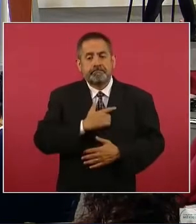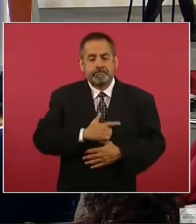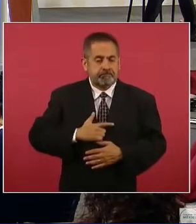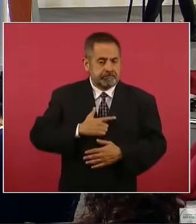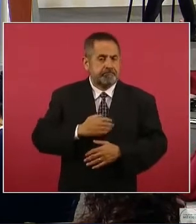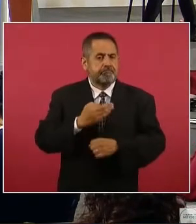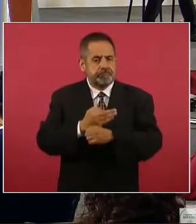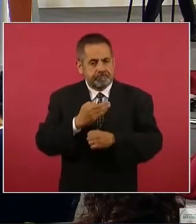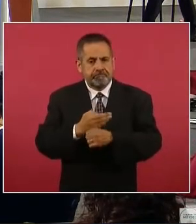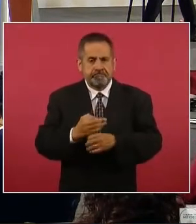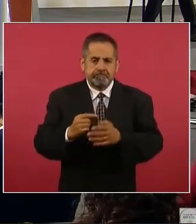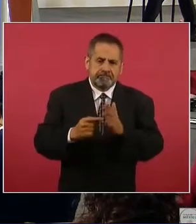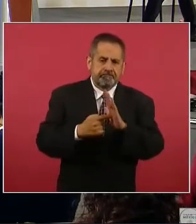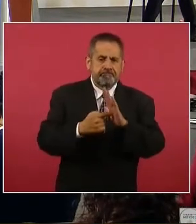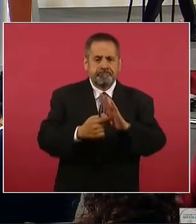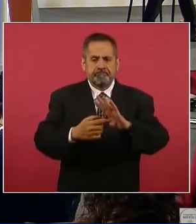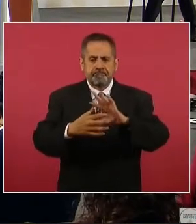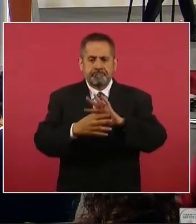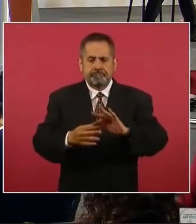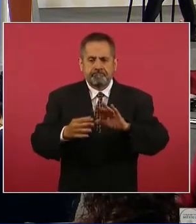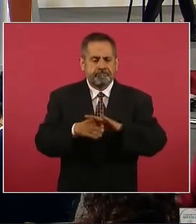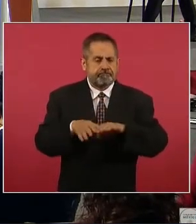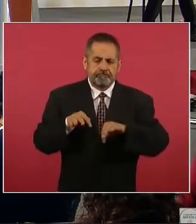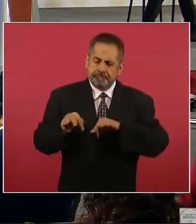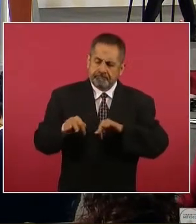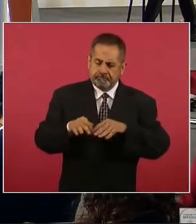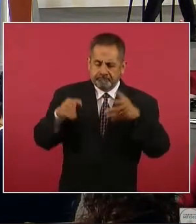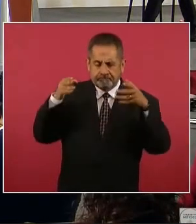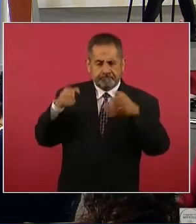compartir este trabajo